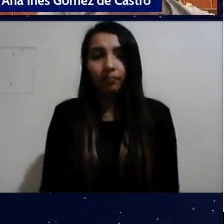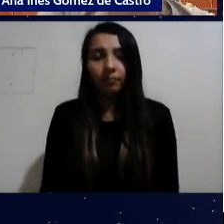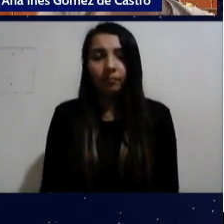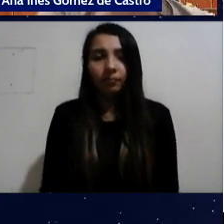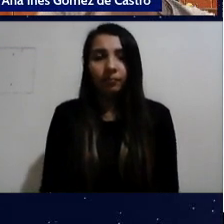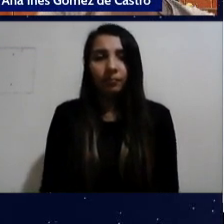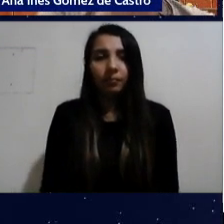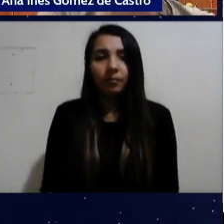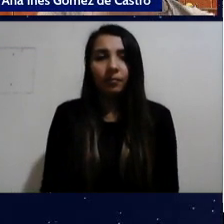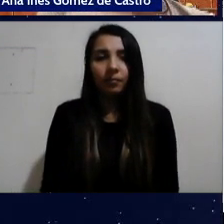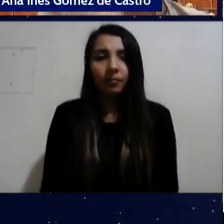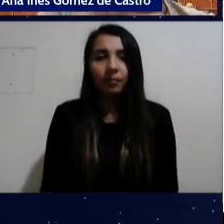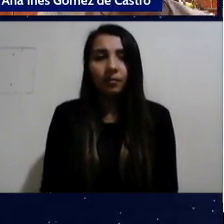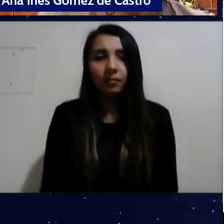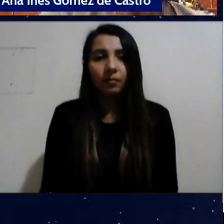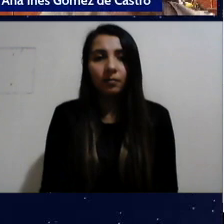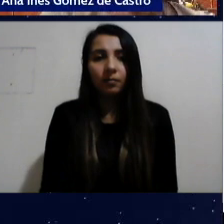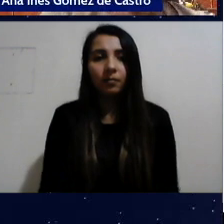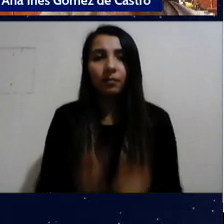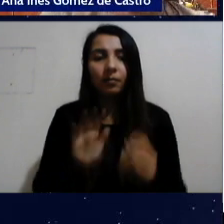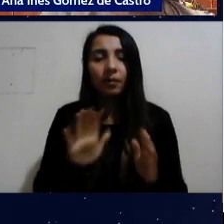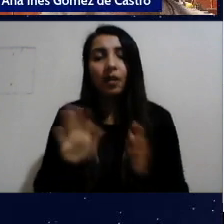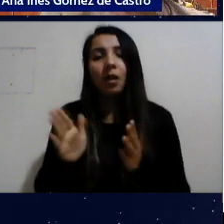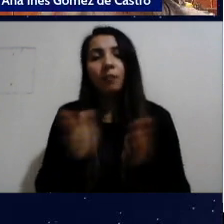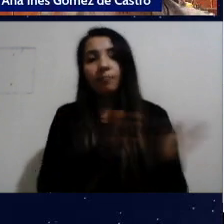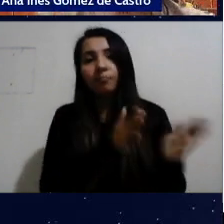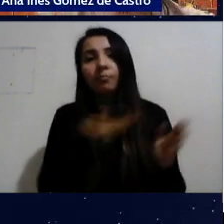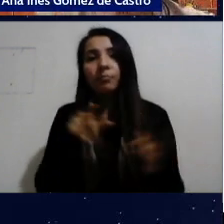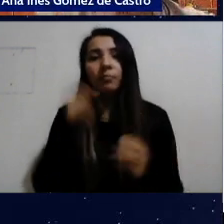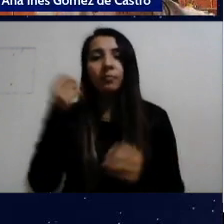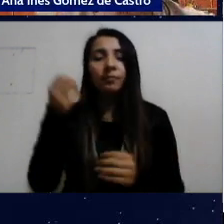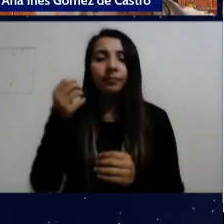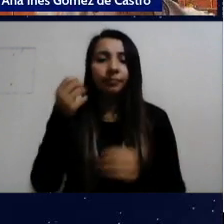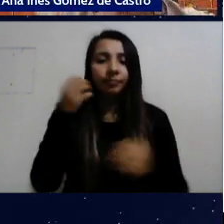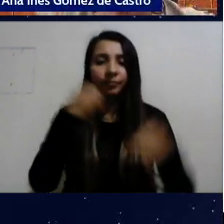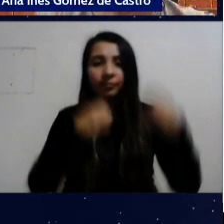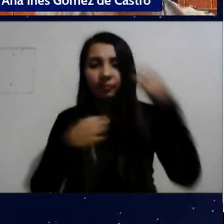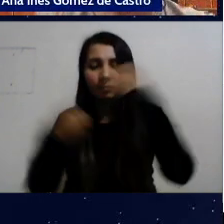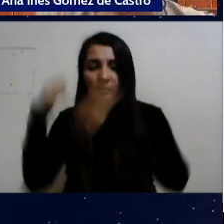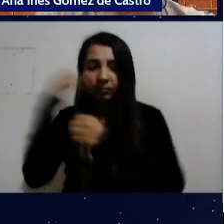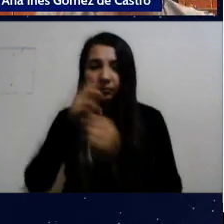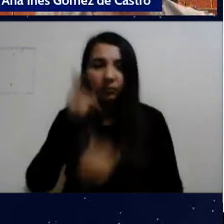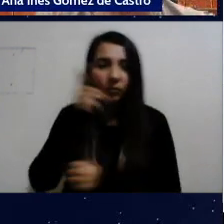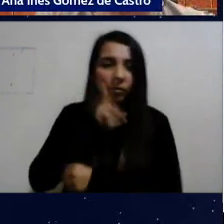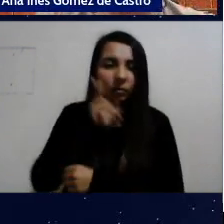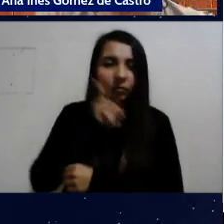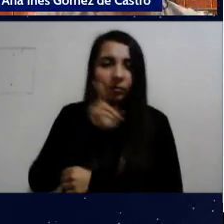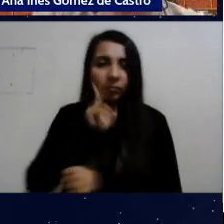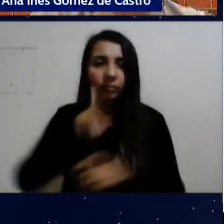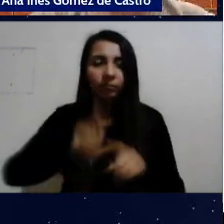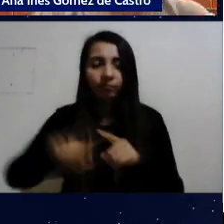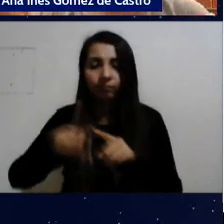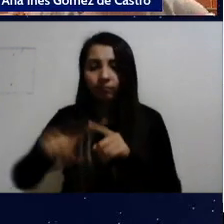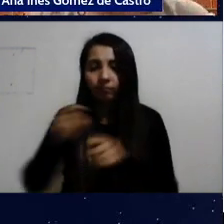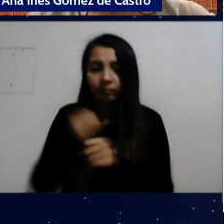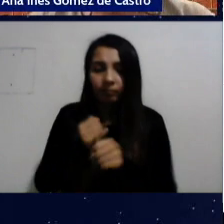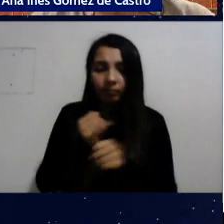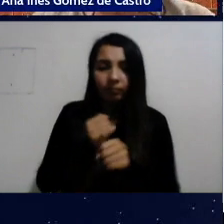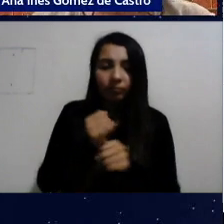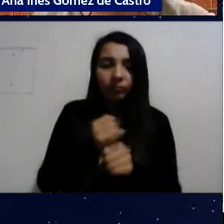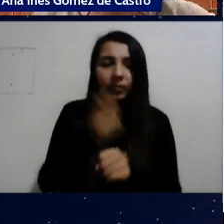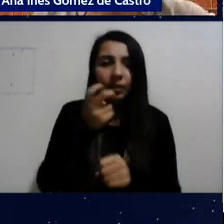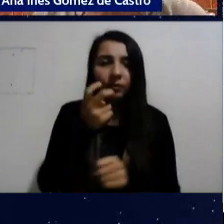Bien, por otro lado, hay otra serie de experimentos que fueron los que realmente comenzaron este